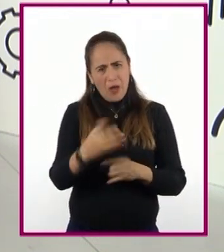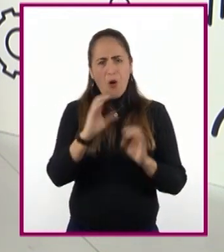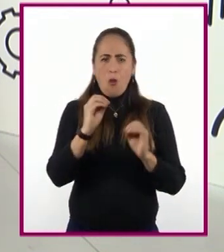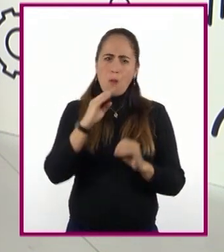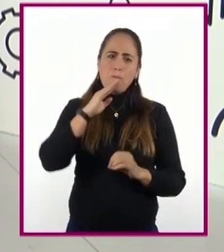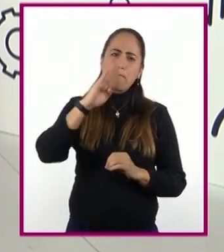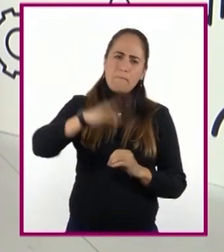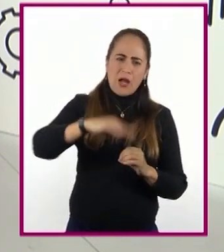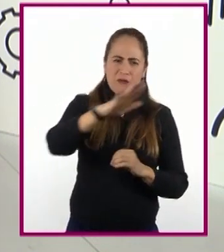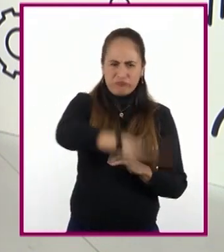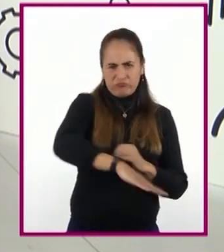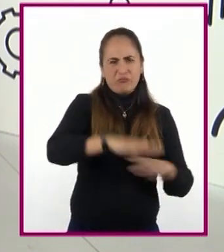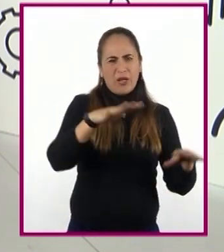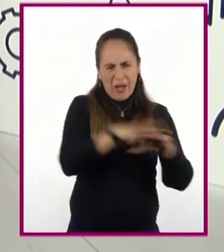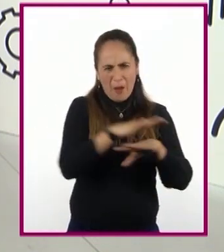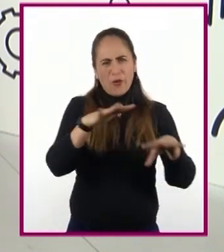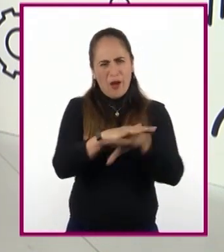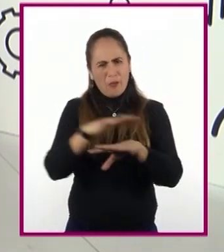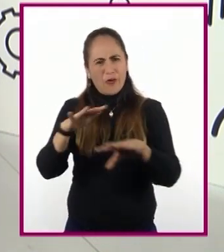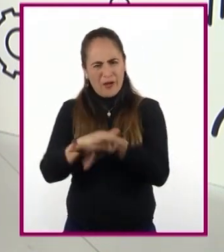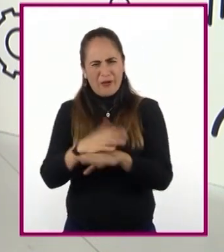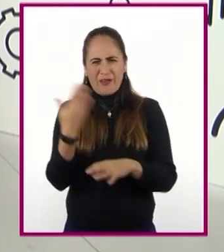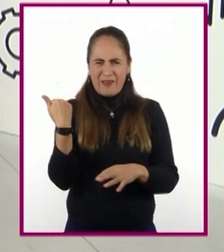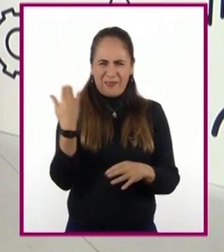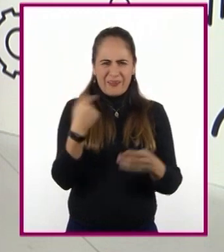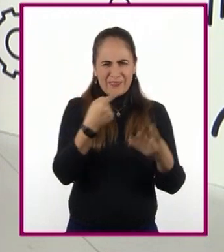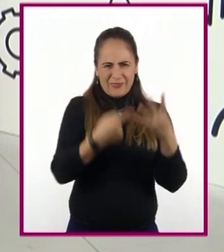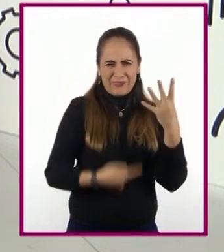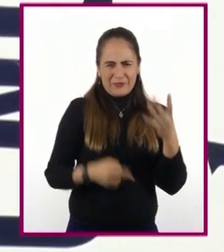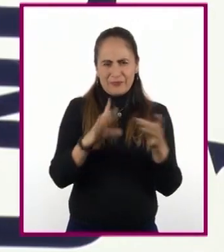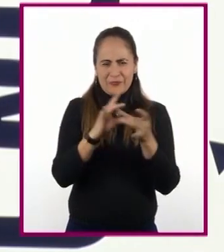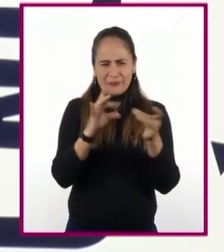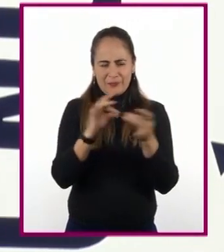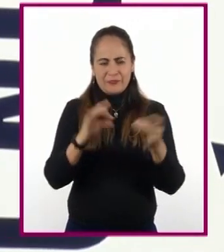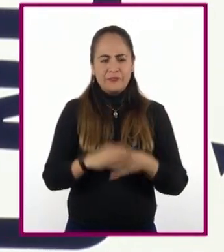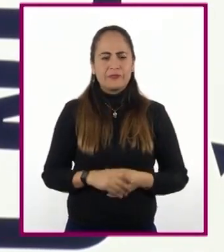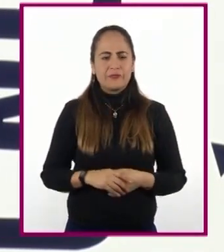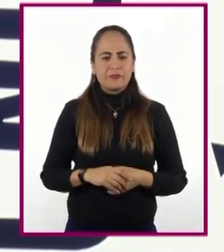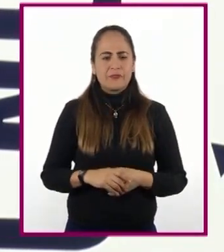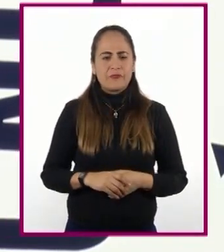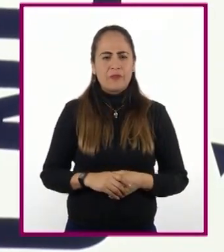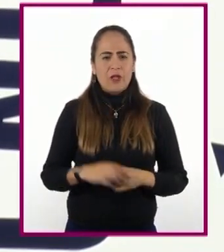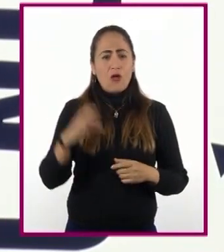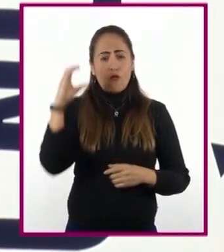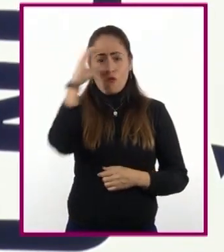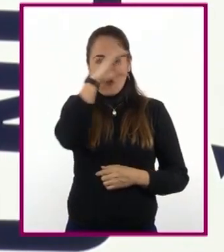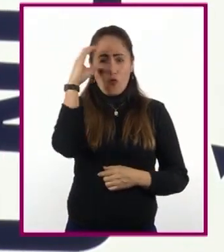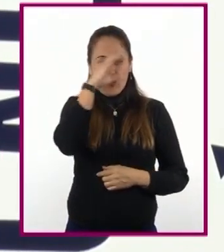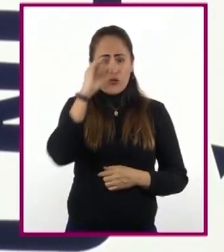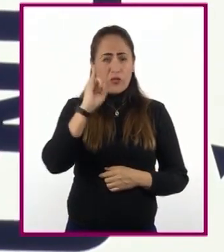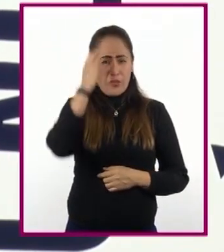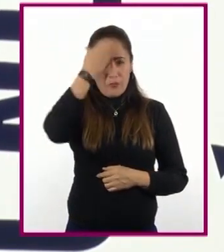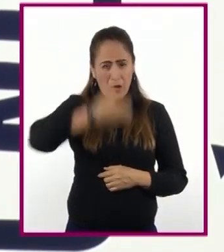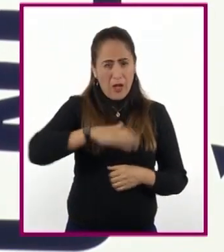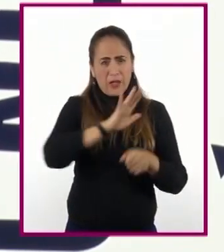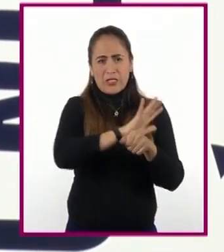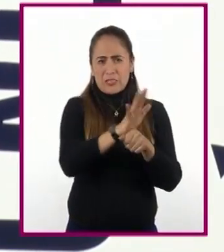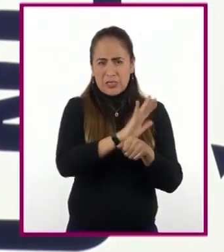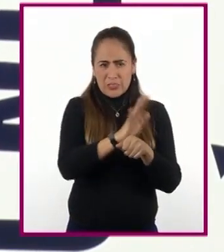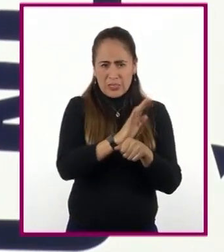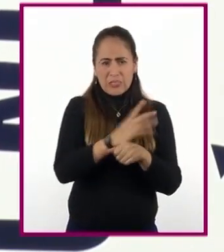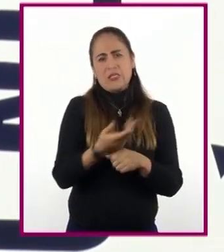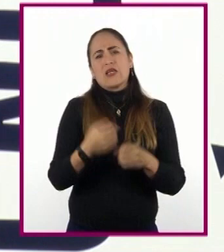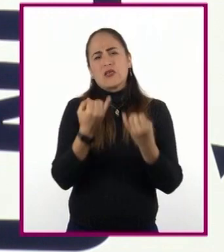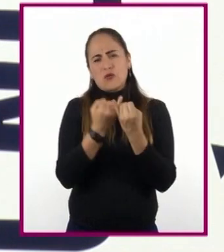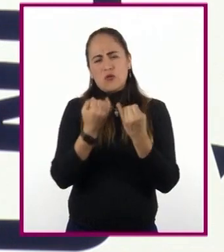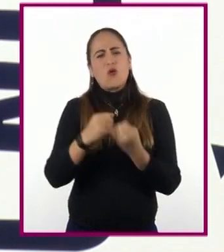en estos campos tecnológicos de los que hemos hablado en esta sesión. La imagen en la fotografía y el cine, así como la palabra en los